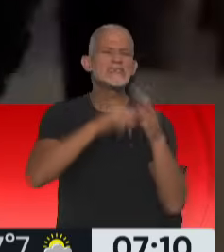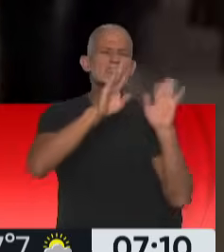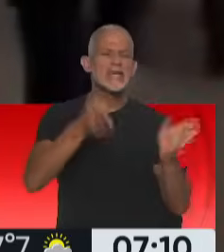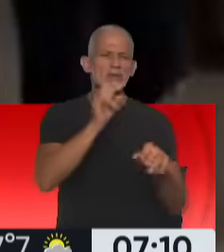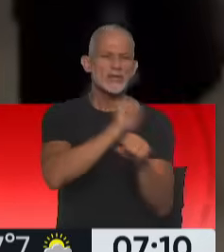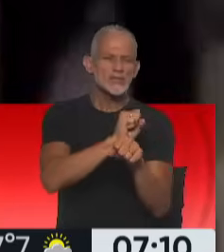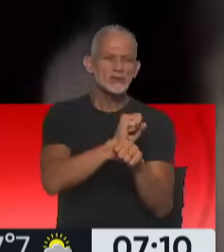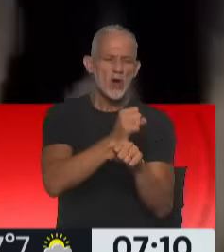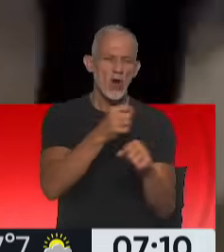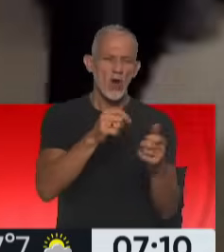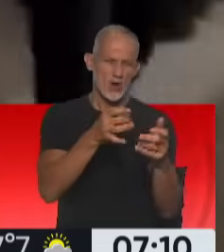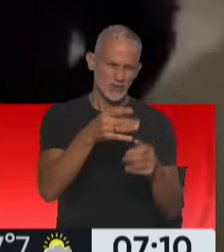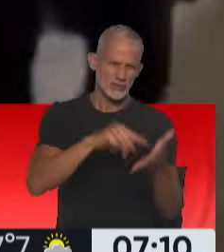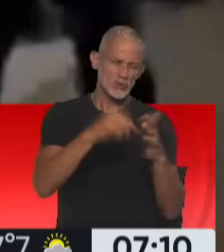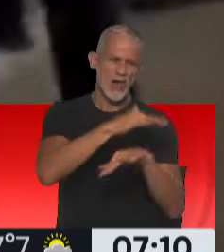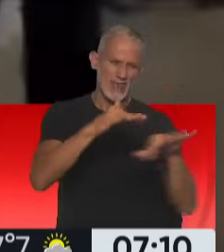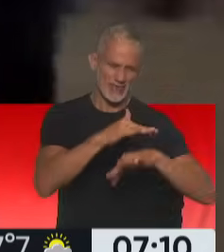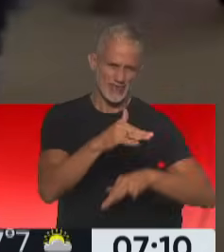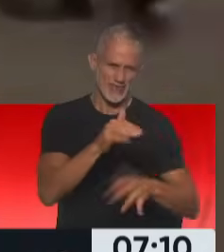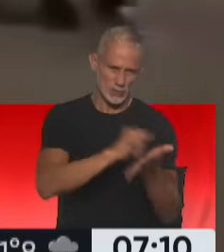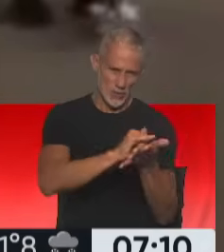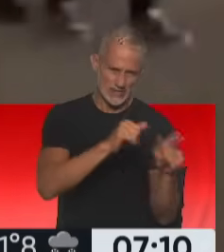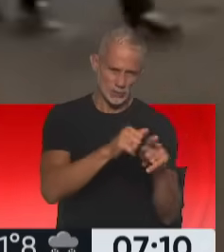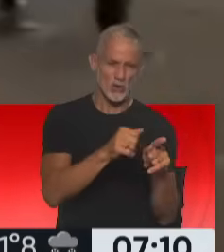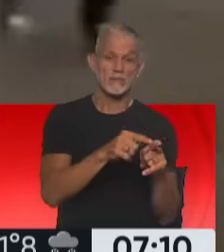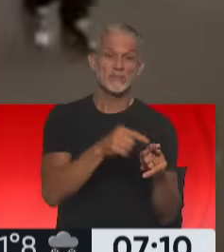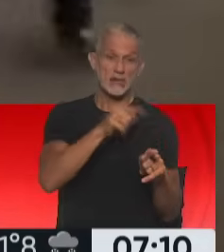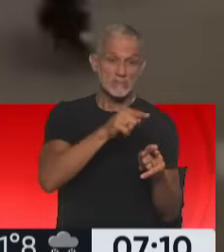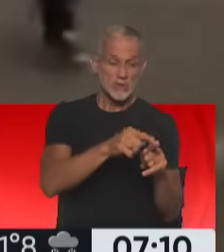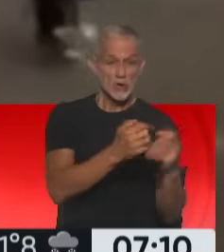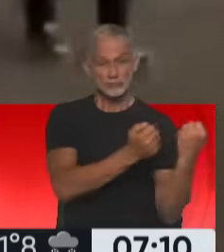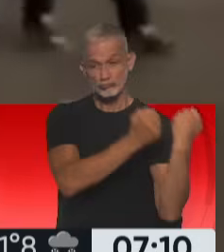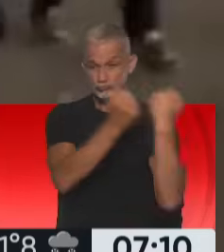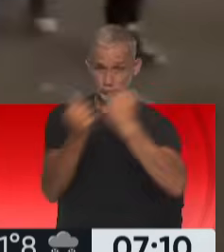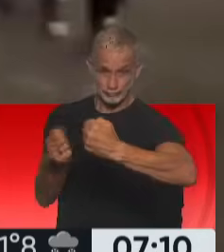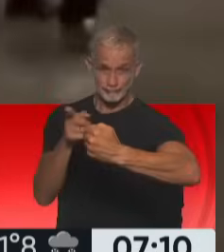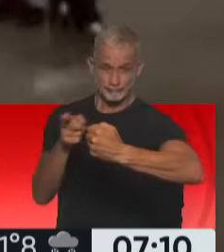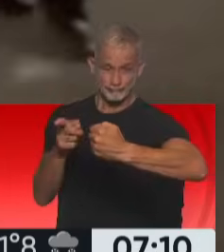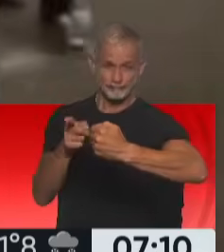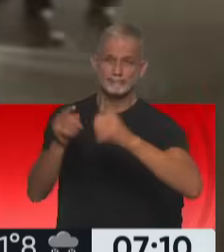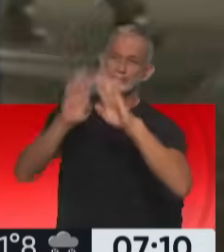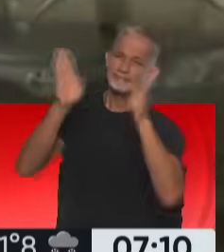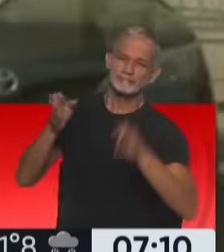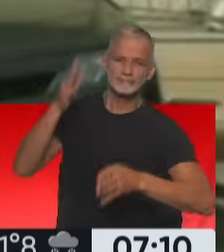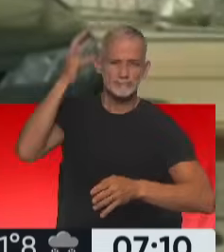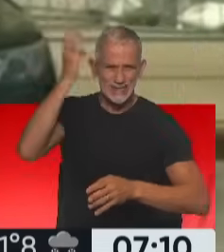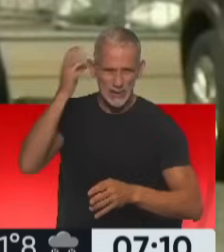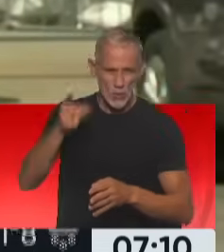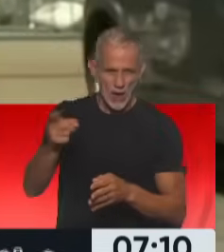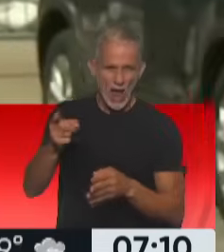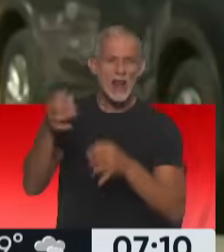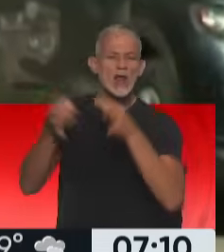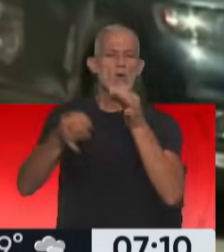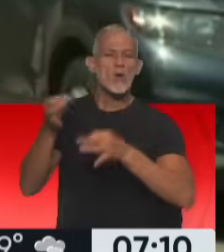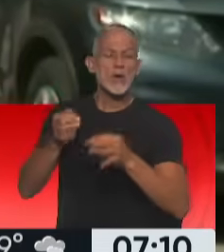Detención Metropolitano, en Nueva York. Desde allí va a ser trasladado hacia el tribunal, donde el juez